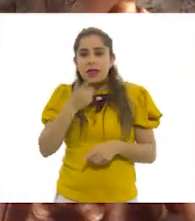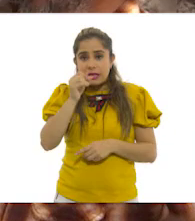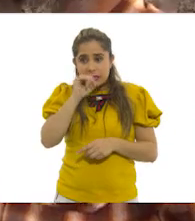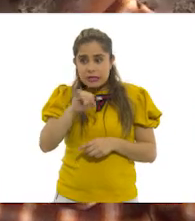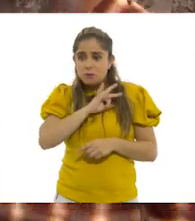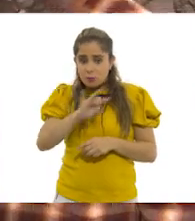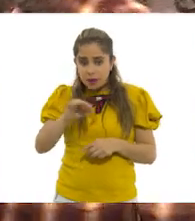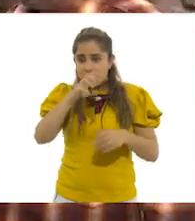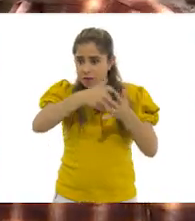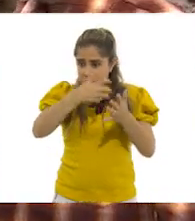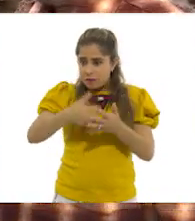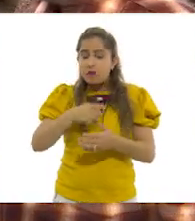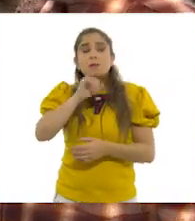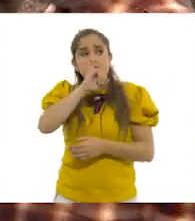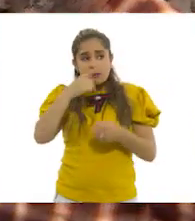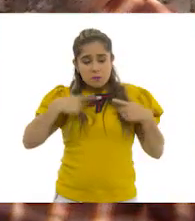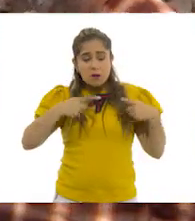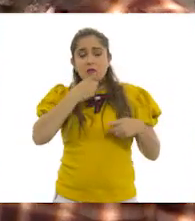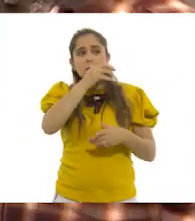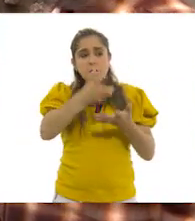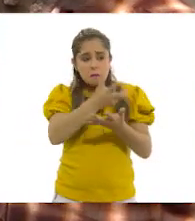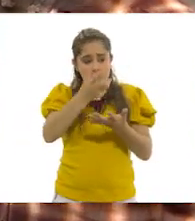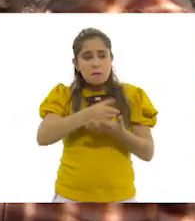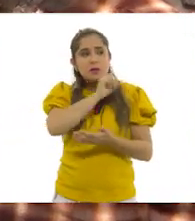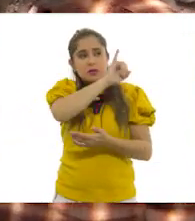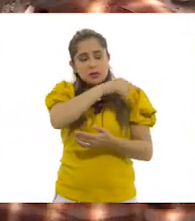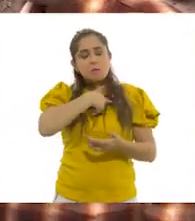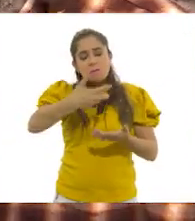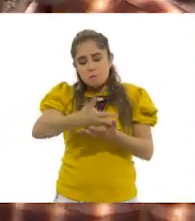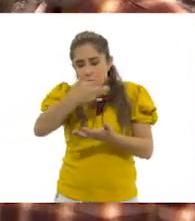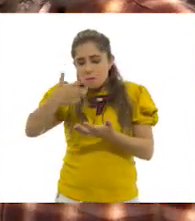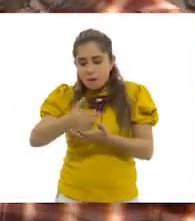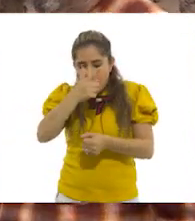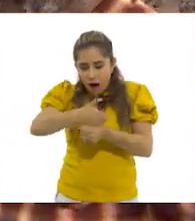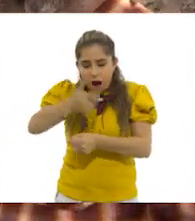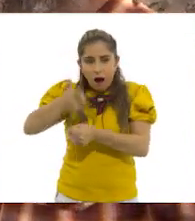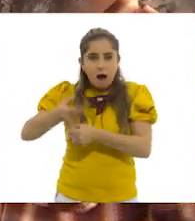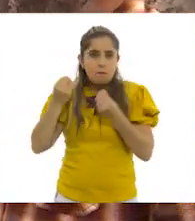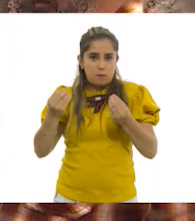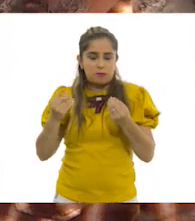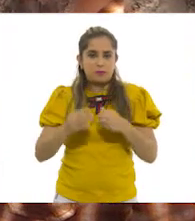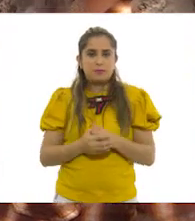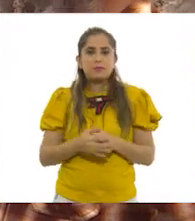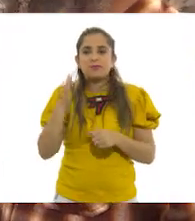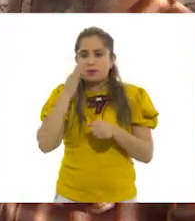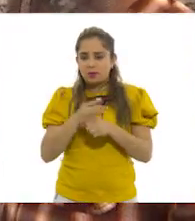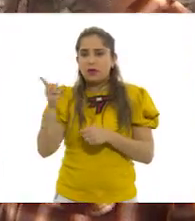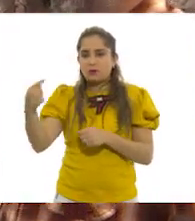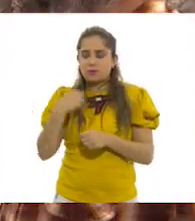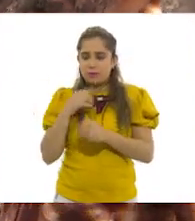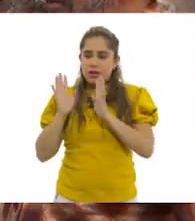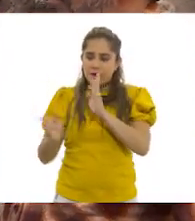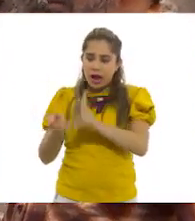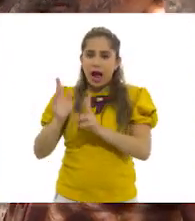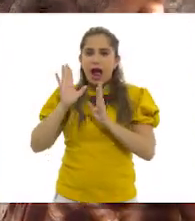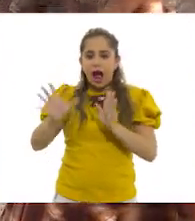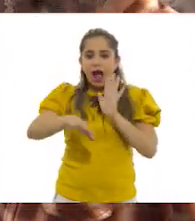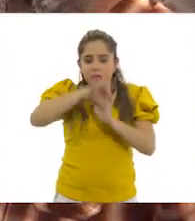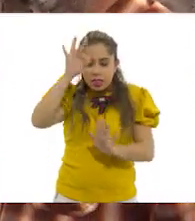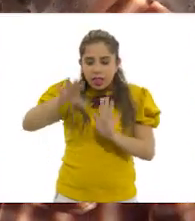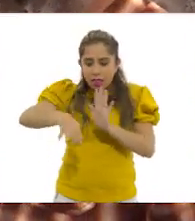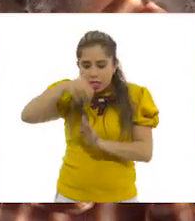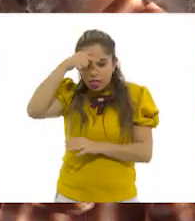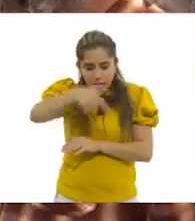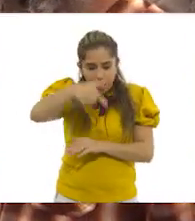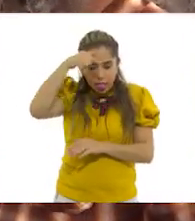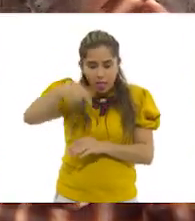cosa, yo te lo pongo en esta perspectiva. Hemos hablado durante un buen rato de lo que ustedes han encontrado o descubierto, como se